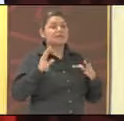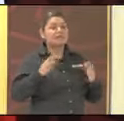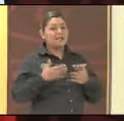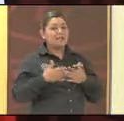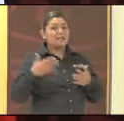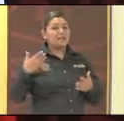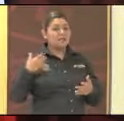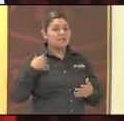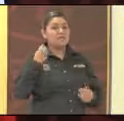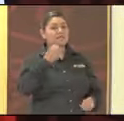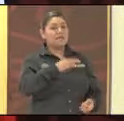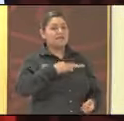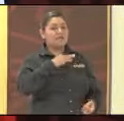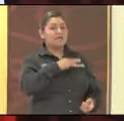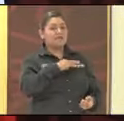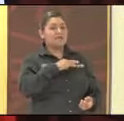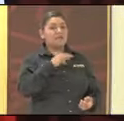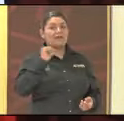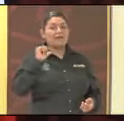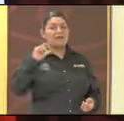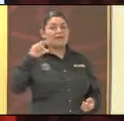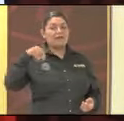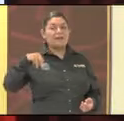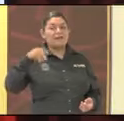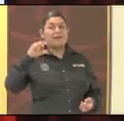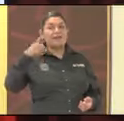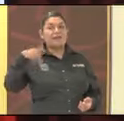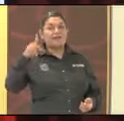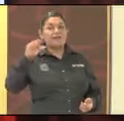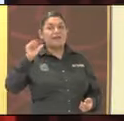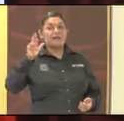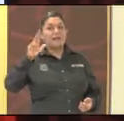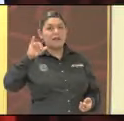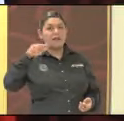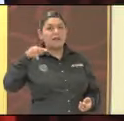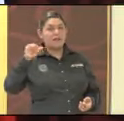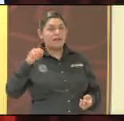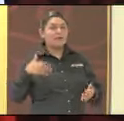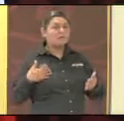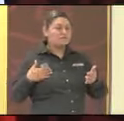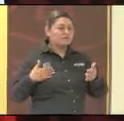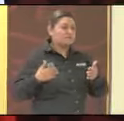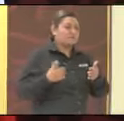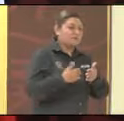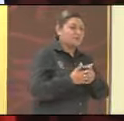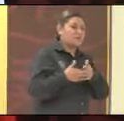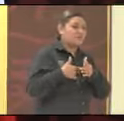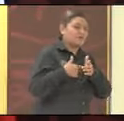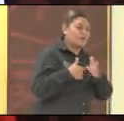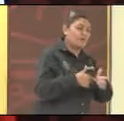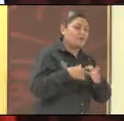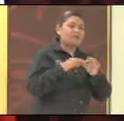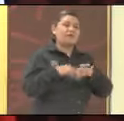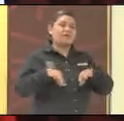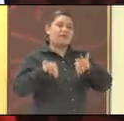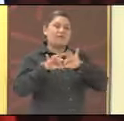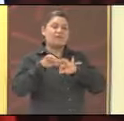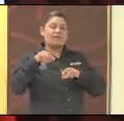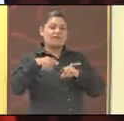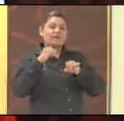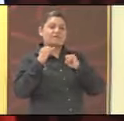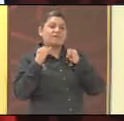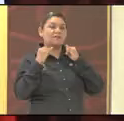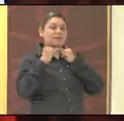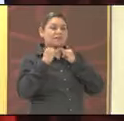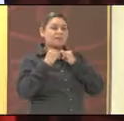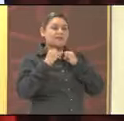arquitecta Karina, secretaria de Desarrollo Urbano, que le está dando el empuje y la importancia de este instituto. Y pues, a